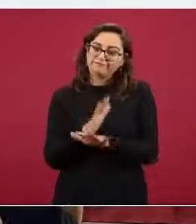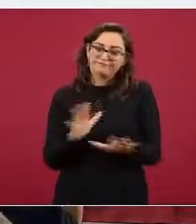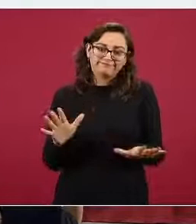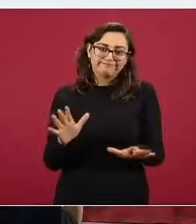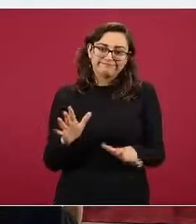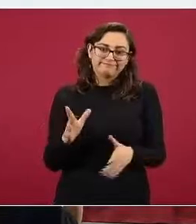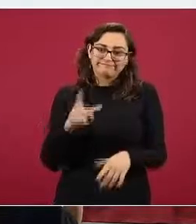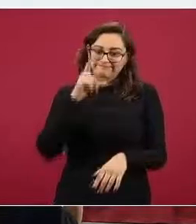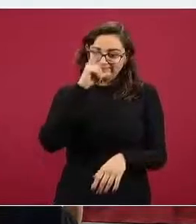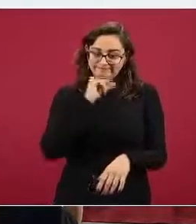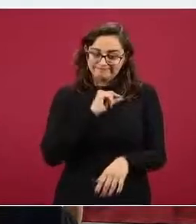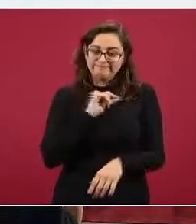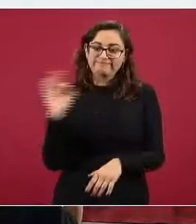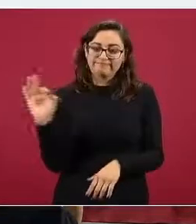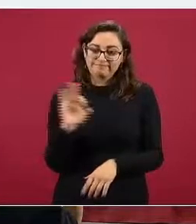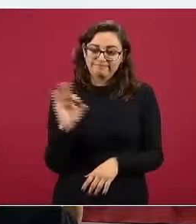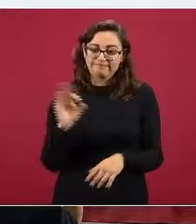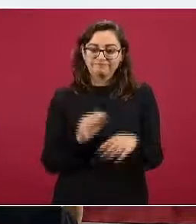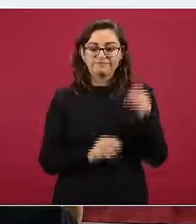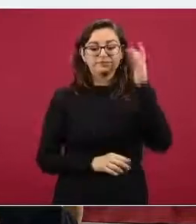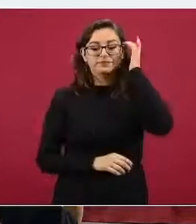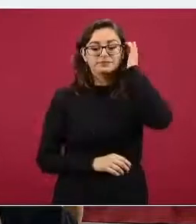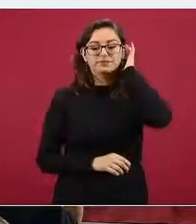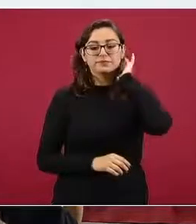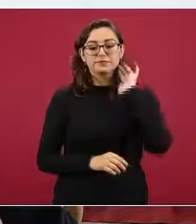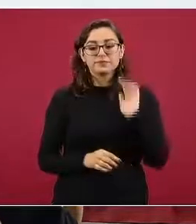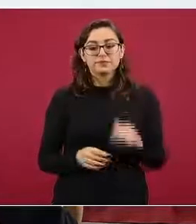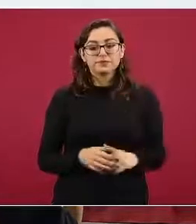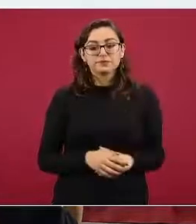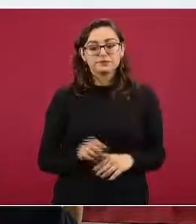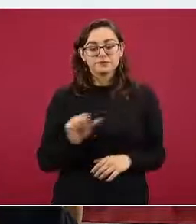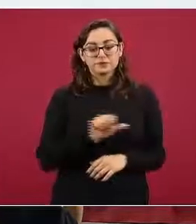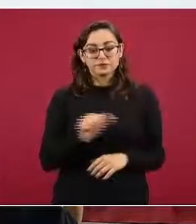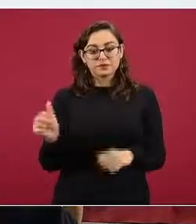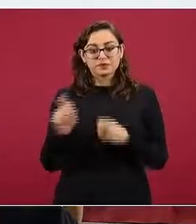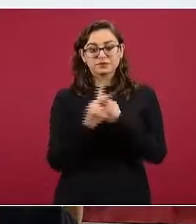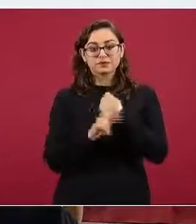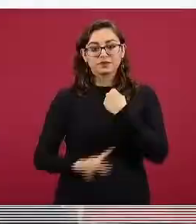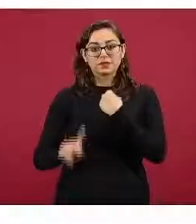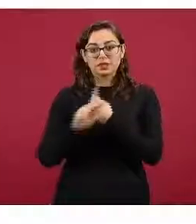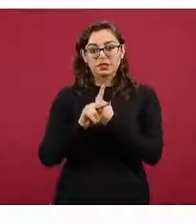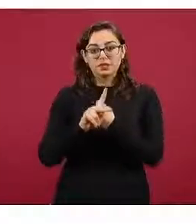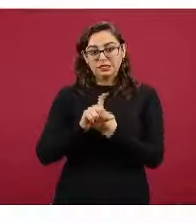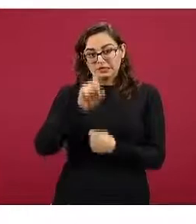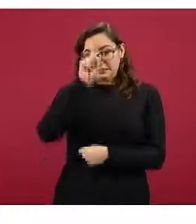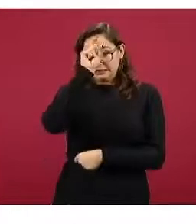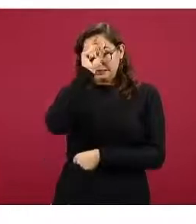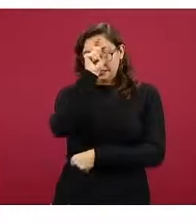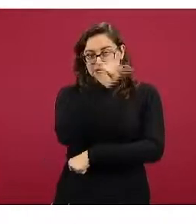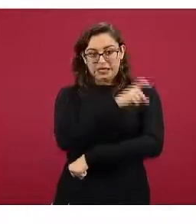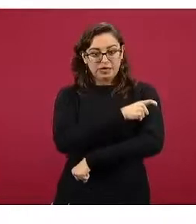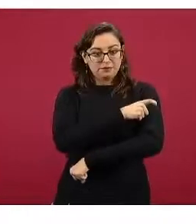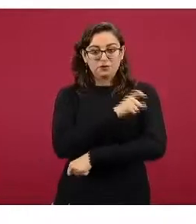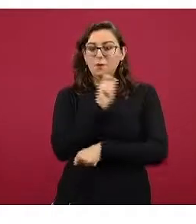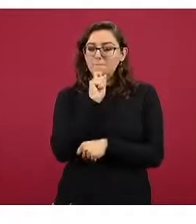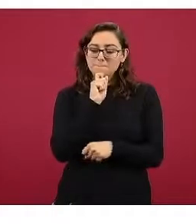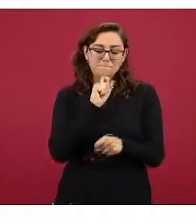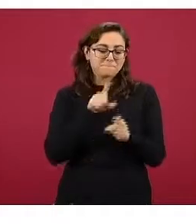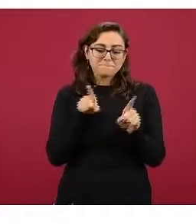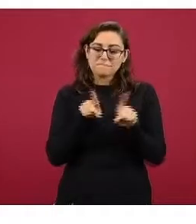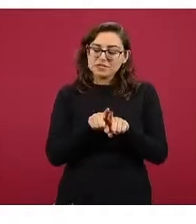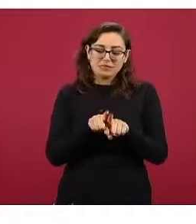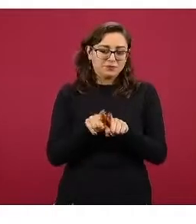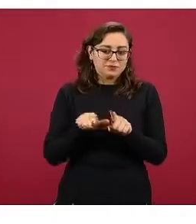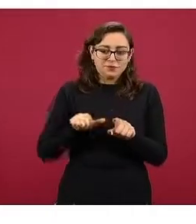caso. La siguiente. Otro país, Egipto, misma curva o muy parecida a la curva epidémica, la que